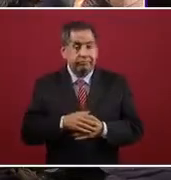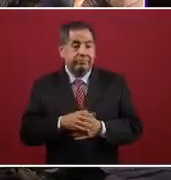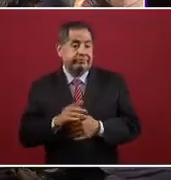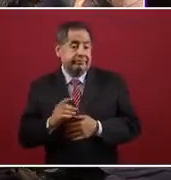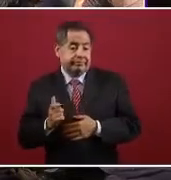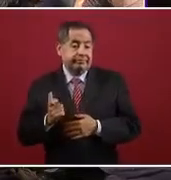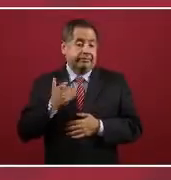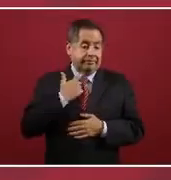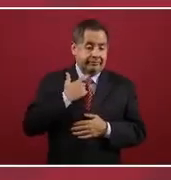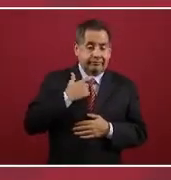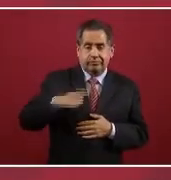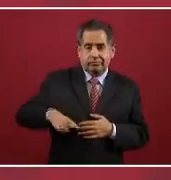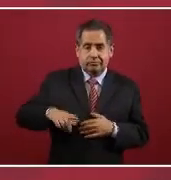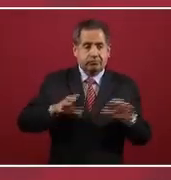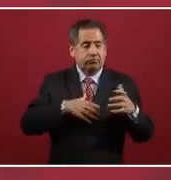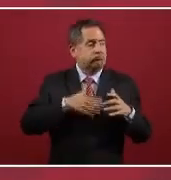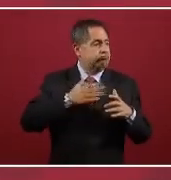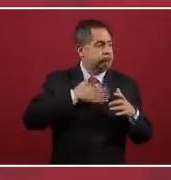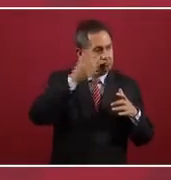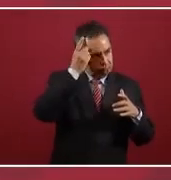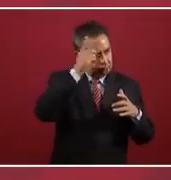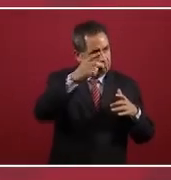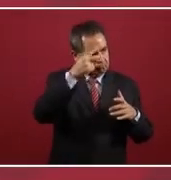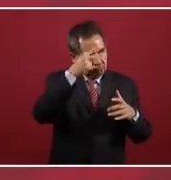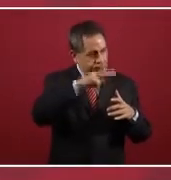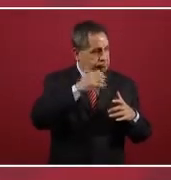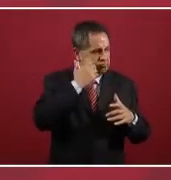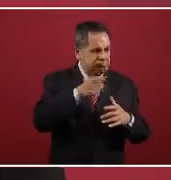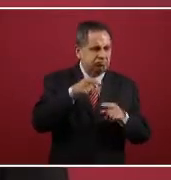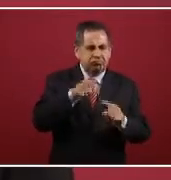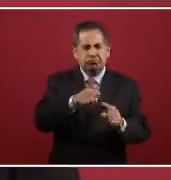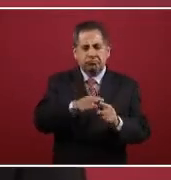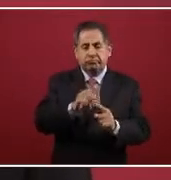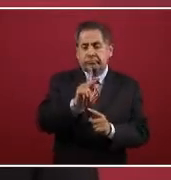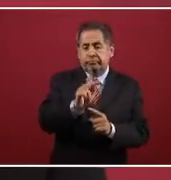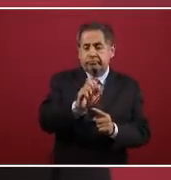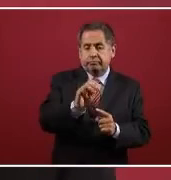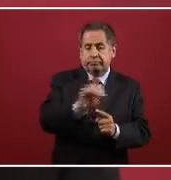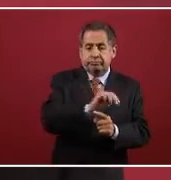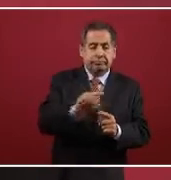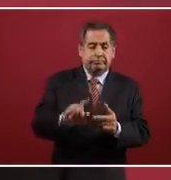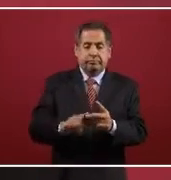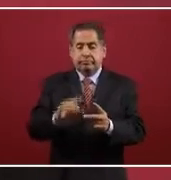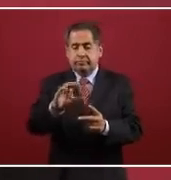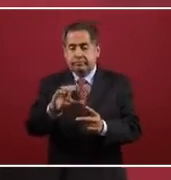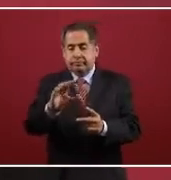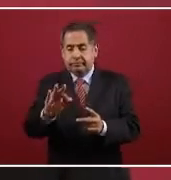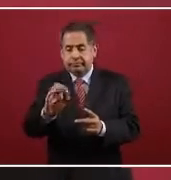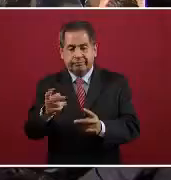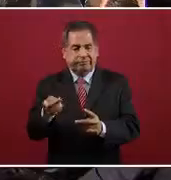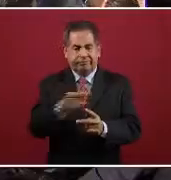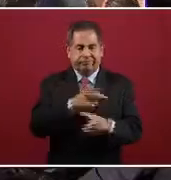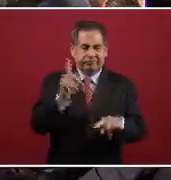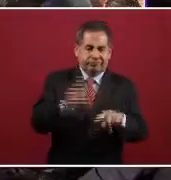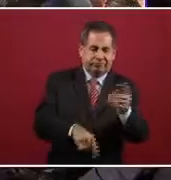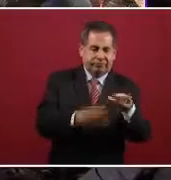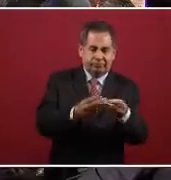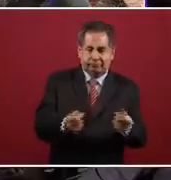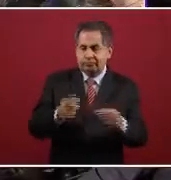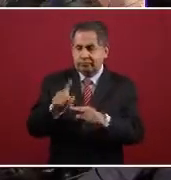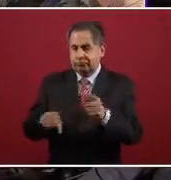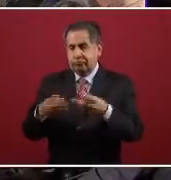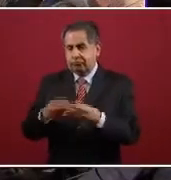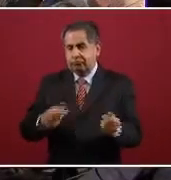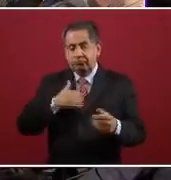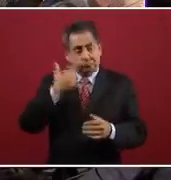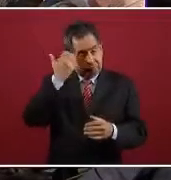de México era desaparecer a Pemex y a la Comisión Federal de Electricidad.